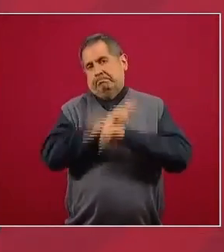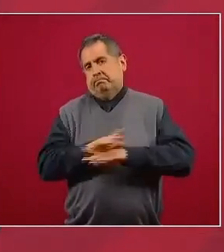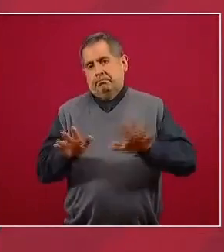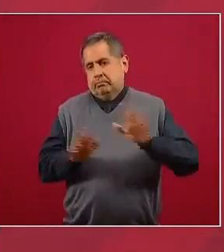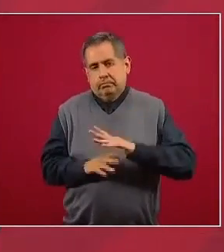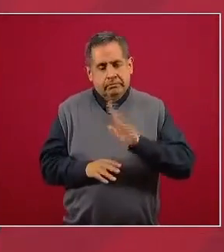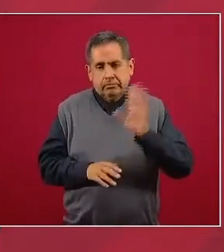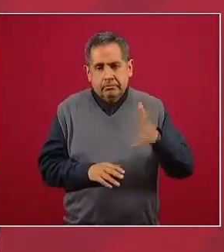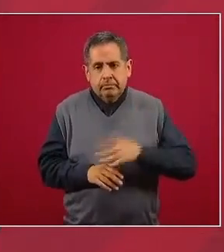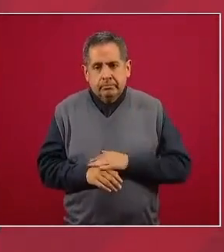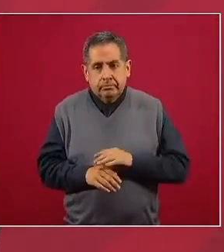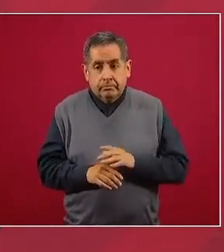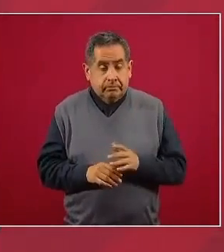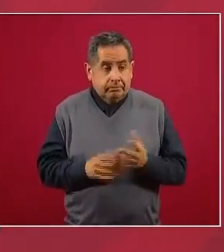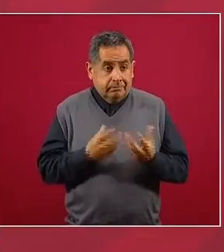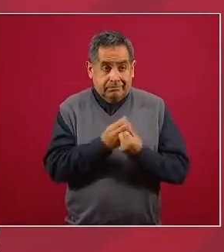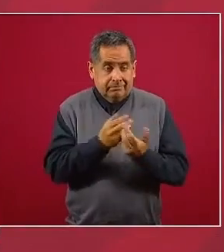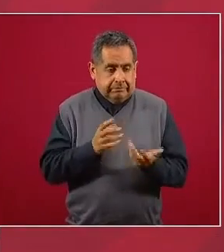es el odio.